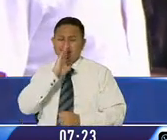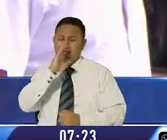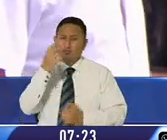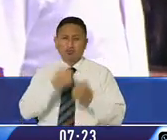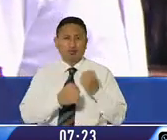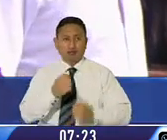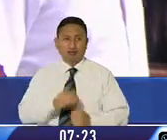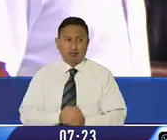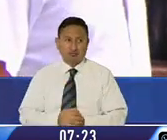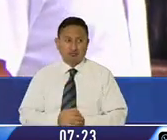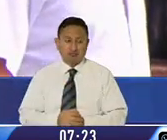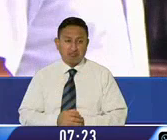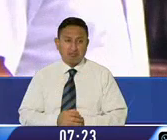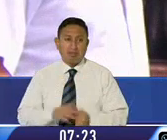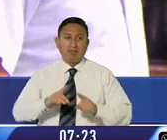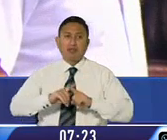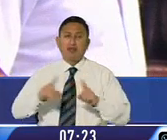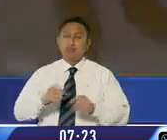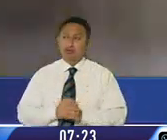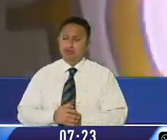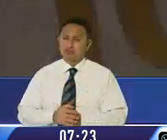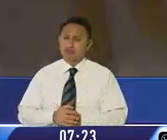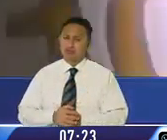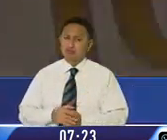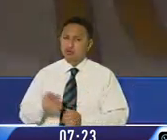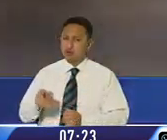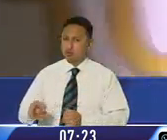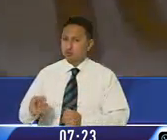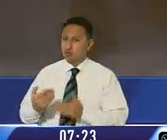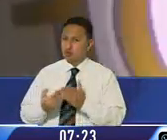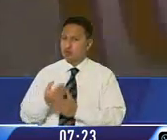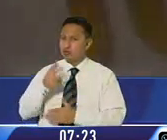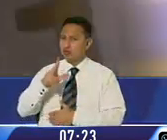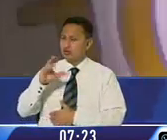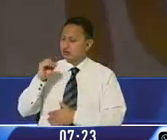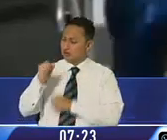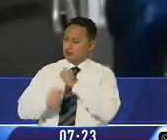Hasta que escuchó sobre la apertura de una línea a 30